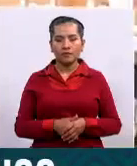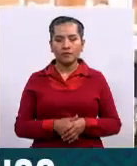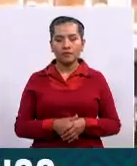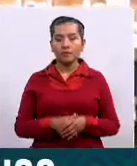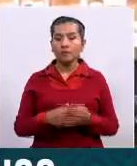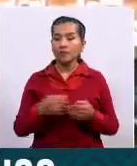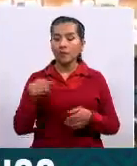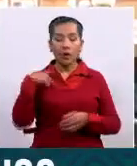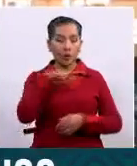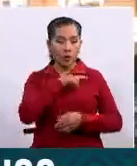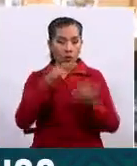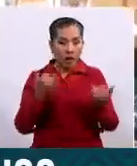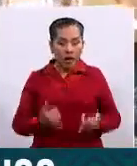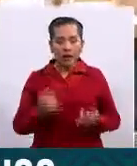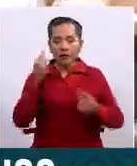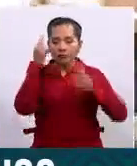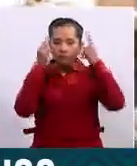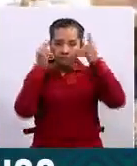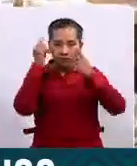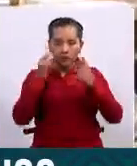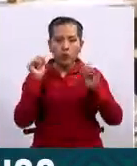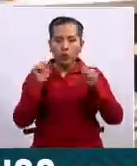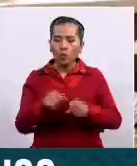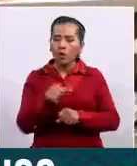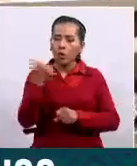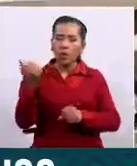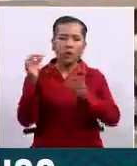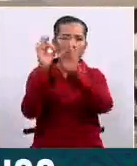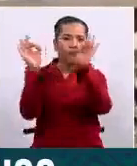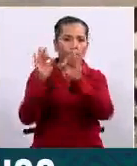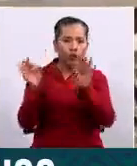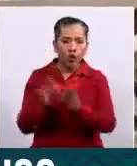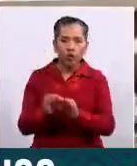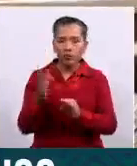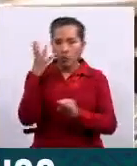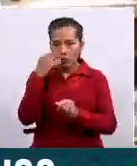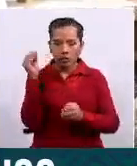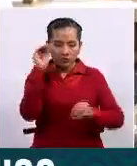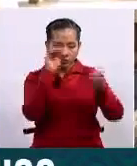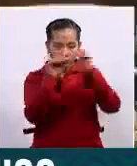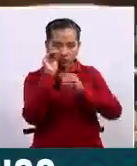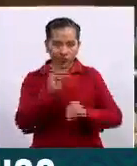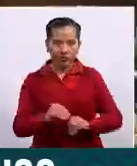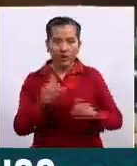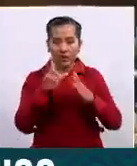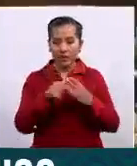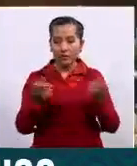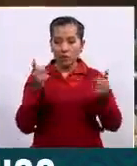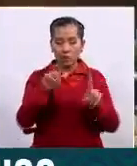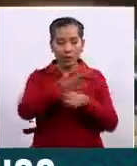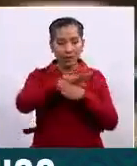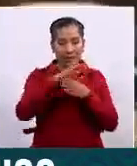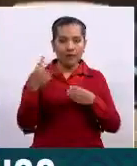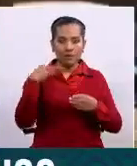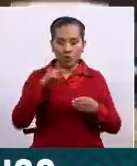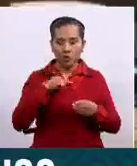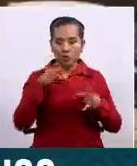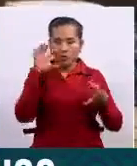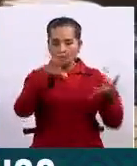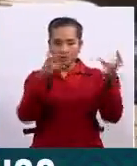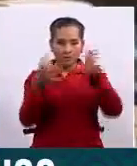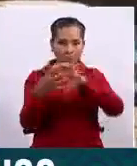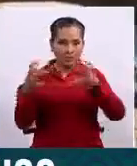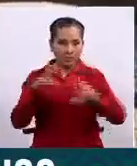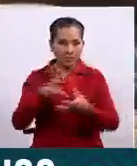Empezamos nosotros ya a ponerle diferentes adornos, diferentes diseños ya, y ustedes pueden ver conforme vamos armando nosotros, se nos